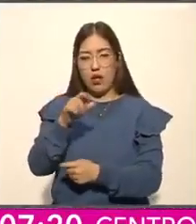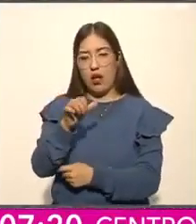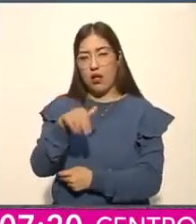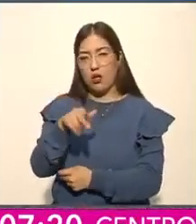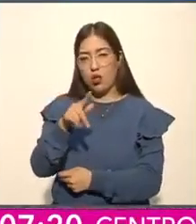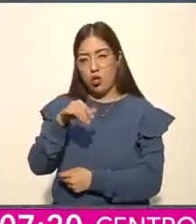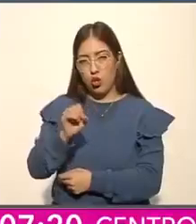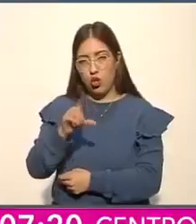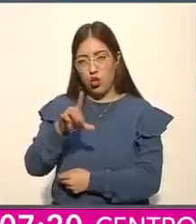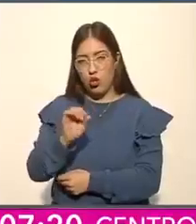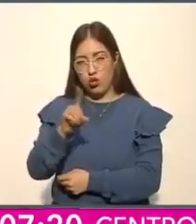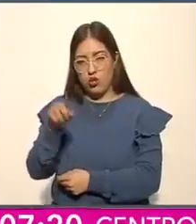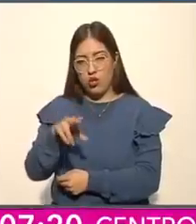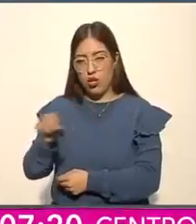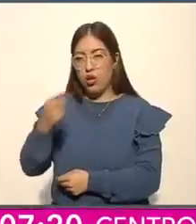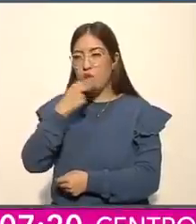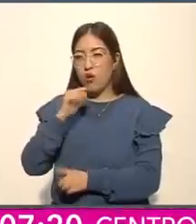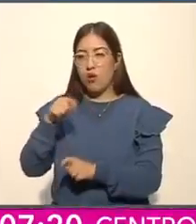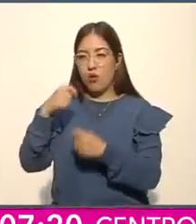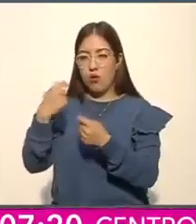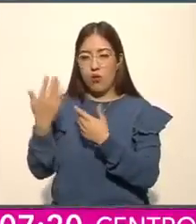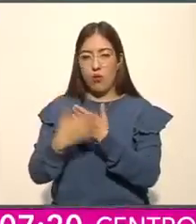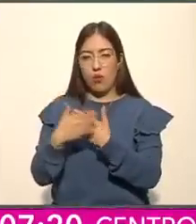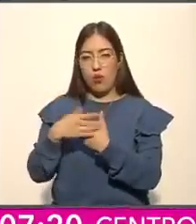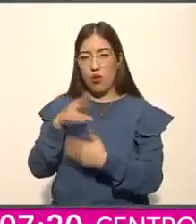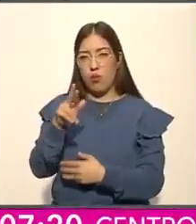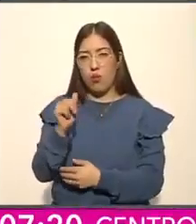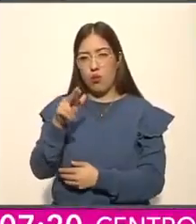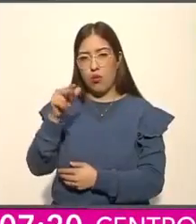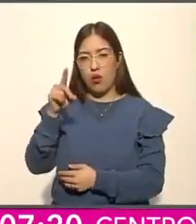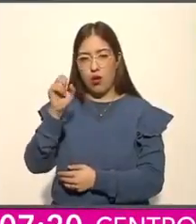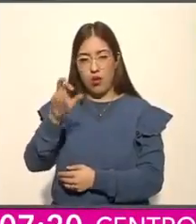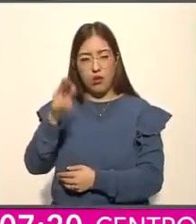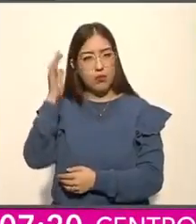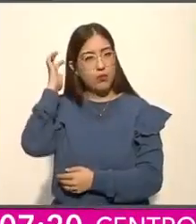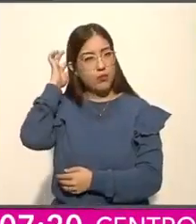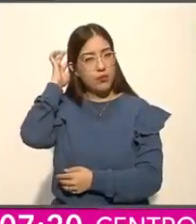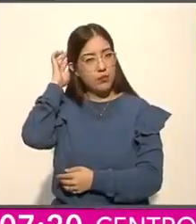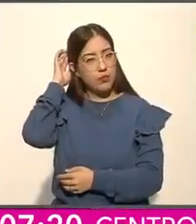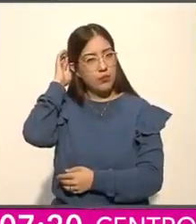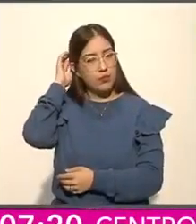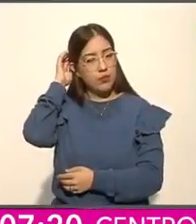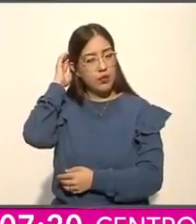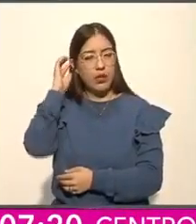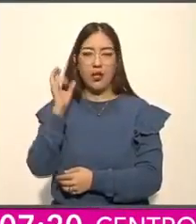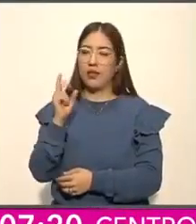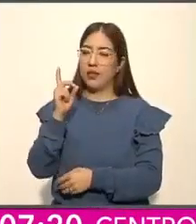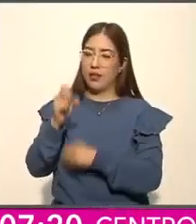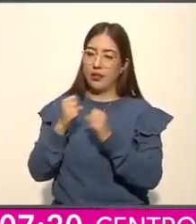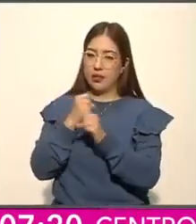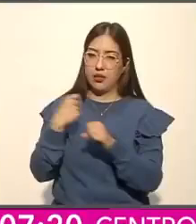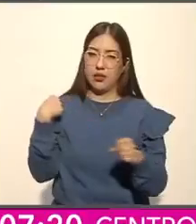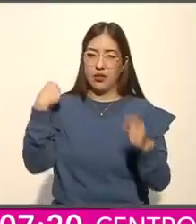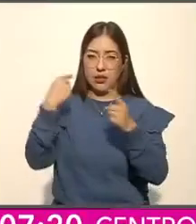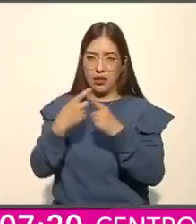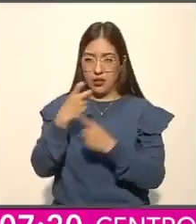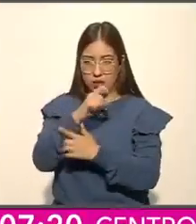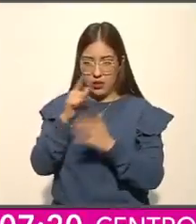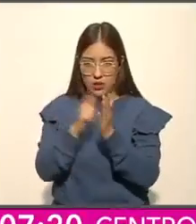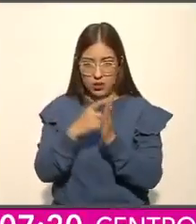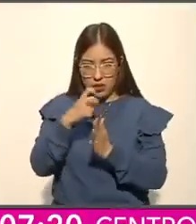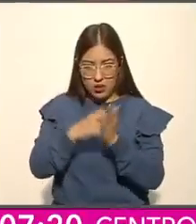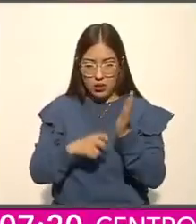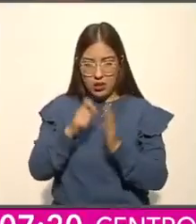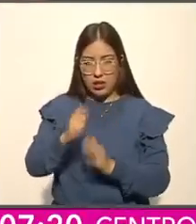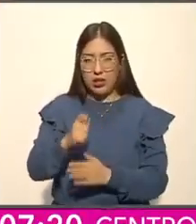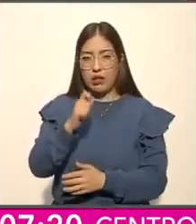Lozano Gracia como Procurador General de la República. A 30 años de esa reforma, en la opinión pública se difunde que fue